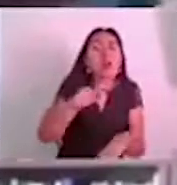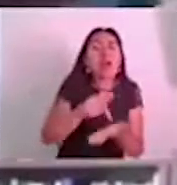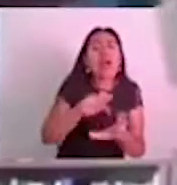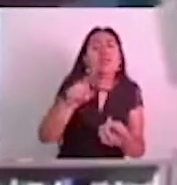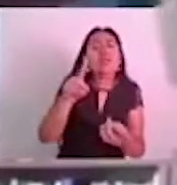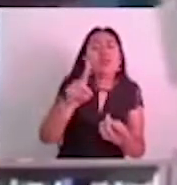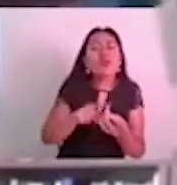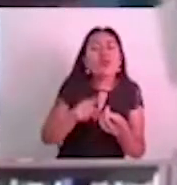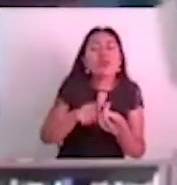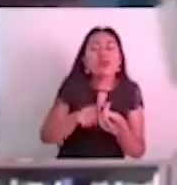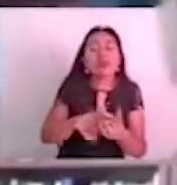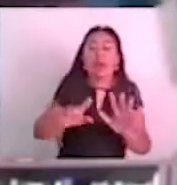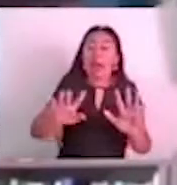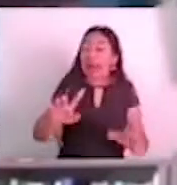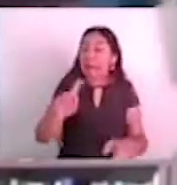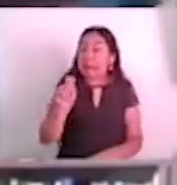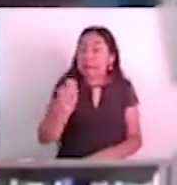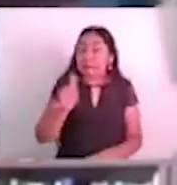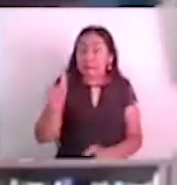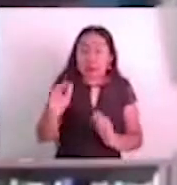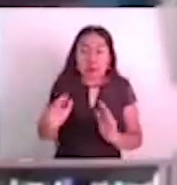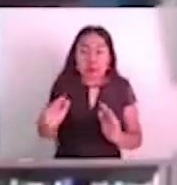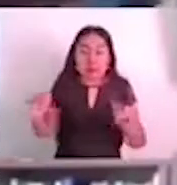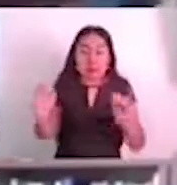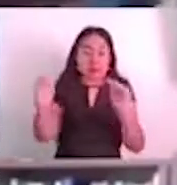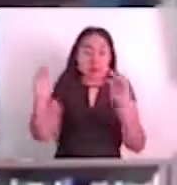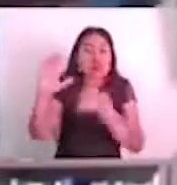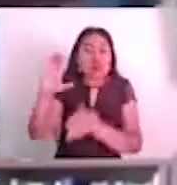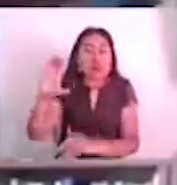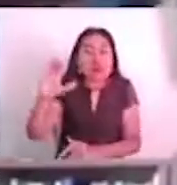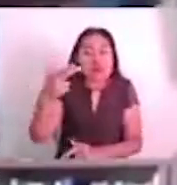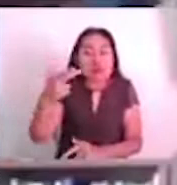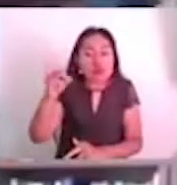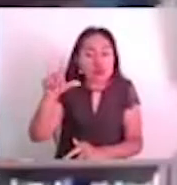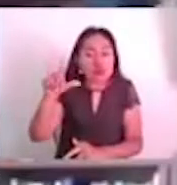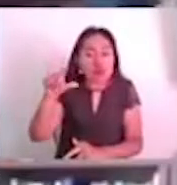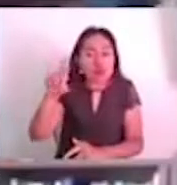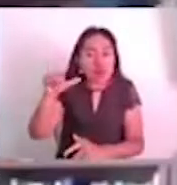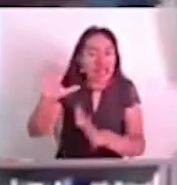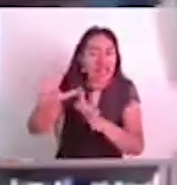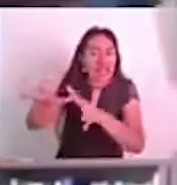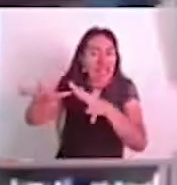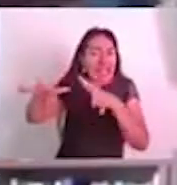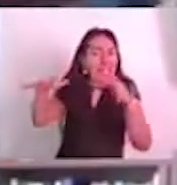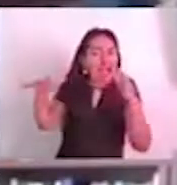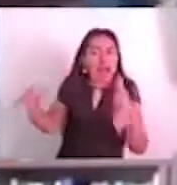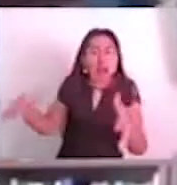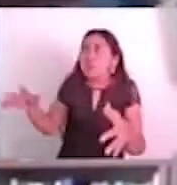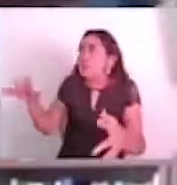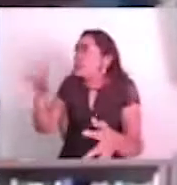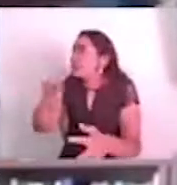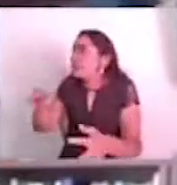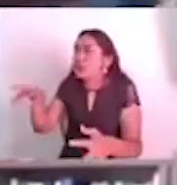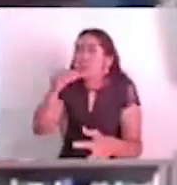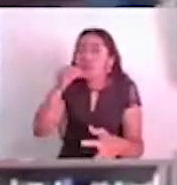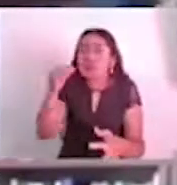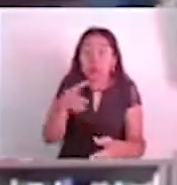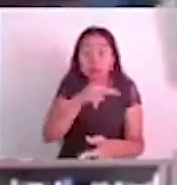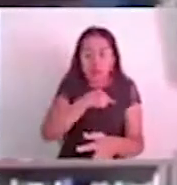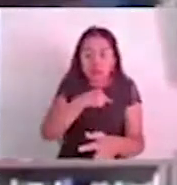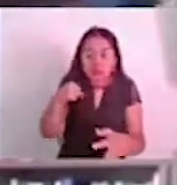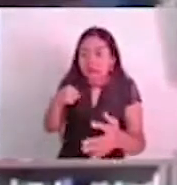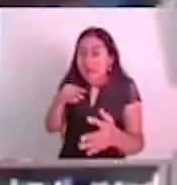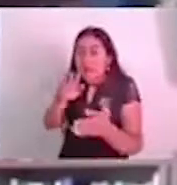Gran Pirámide de Cholula y sus alrededores. La Gran Pirámide es toda una experiencia. Entrar a los túneles que